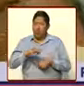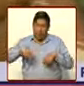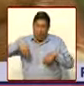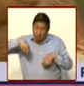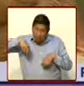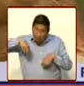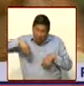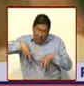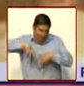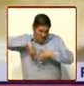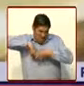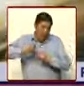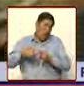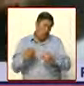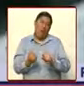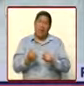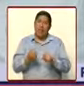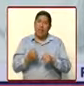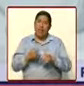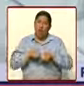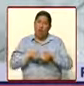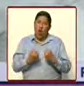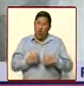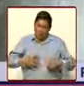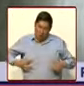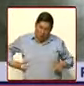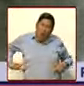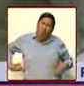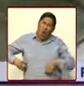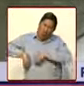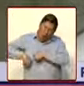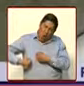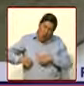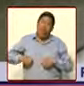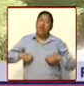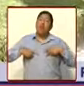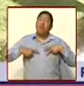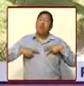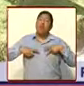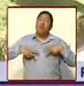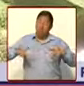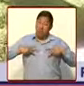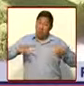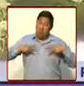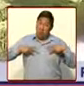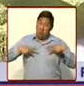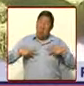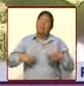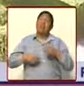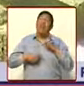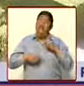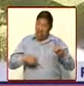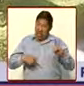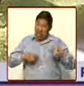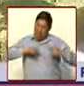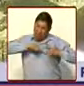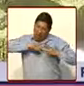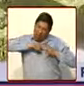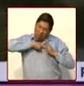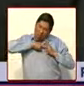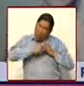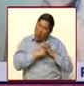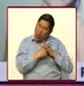quedó completamente destrozada, presentó fracturas en costillas e incluso el pulmón derecho perforado. Ella argumenta que está viva de